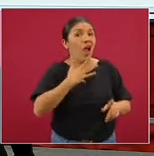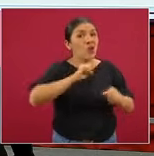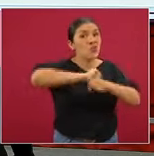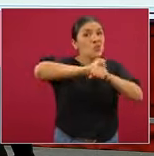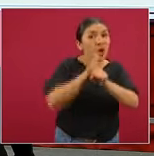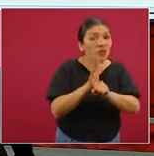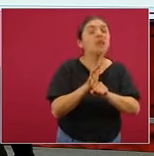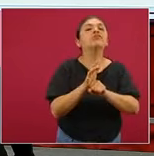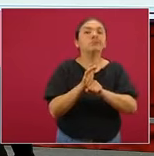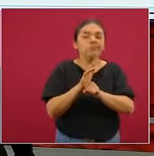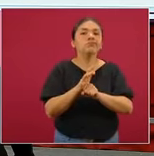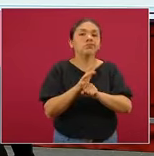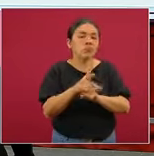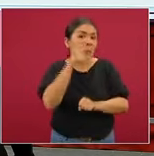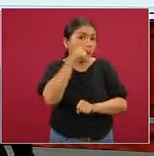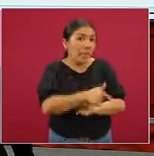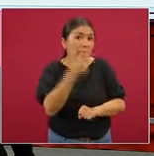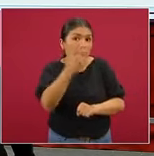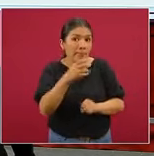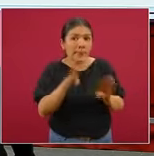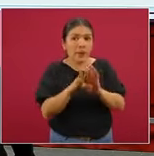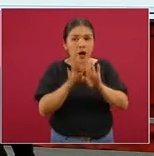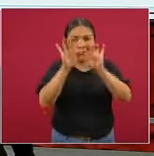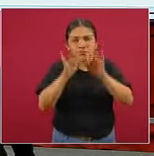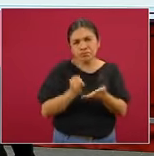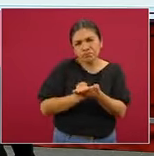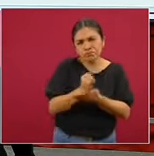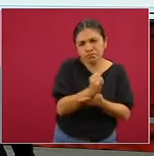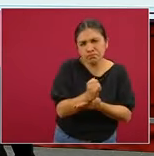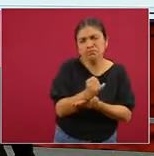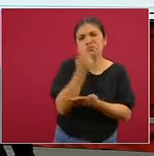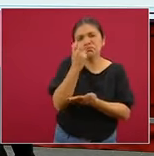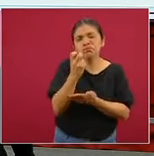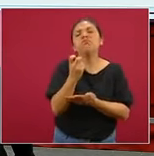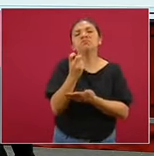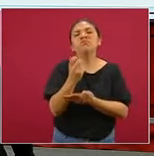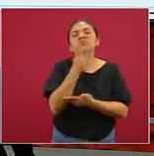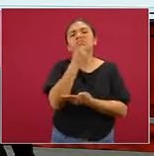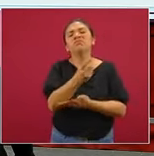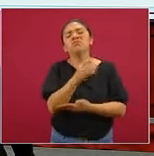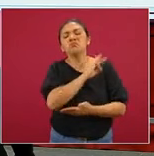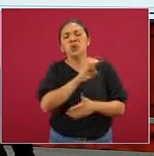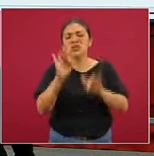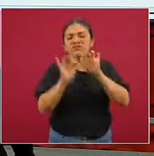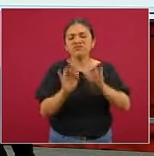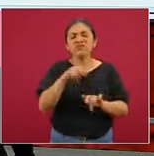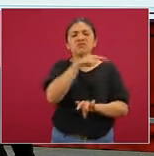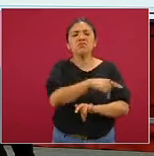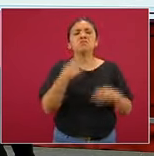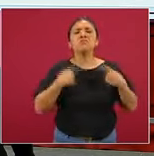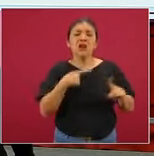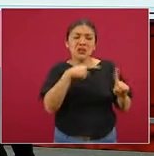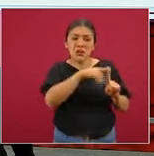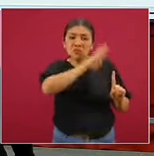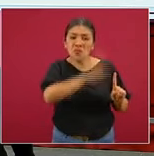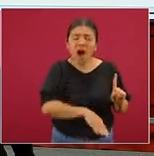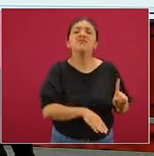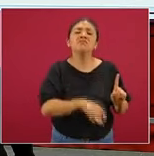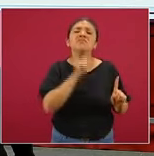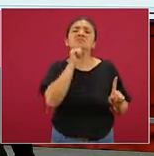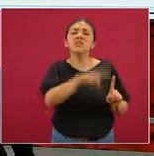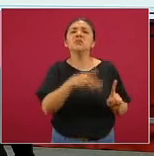laboratorio, entonces, producto del ejercicio de la dictaminación, puedes decir, esta persona también falleció por